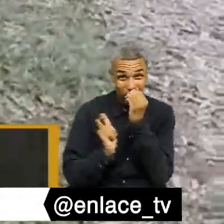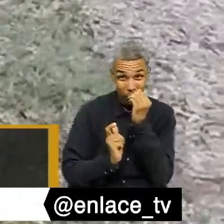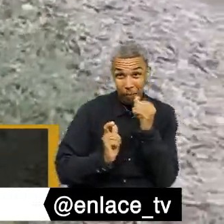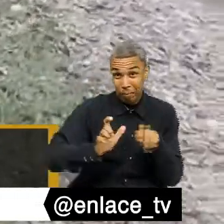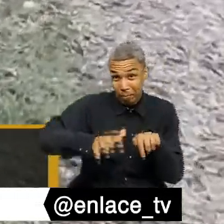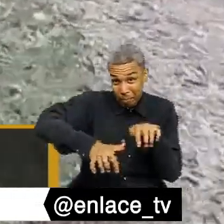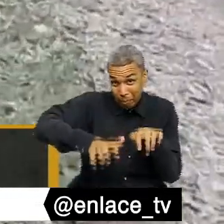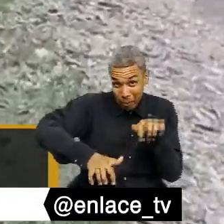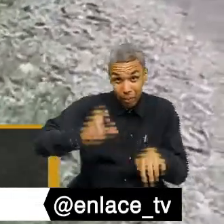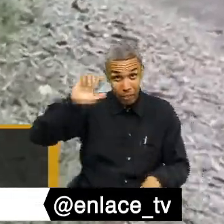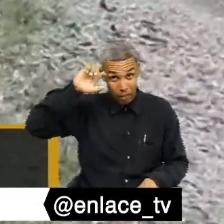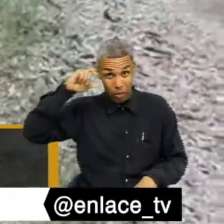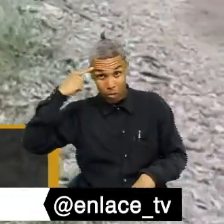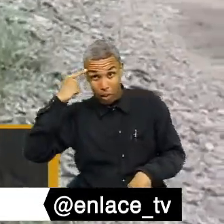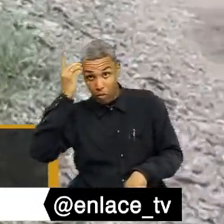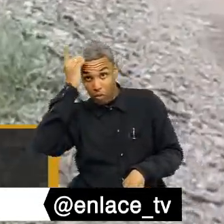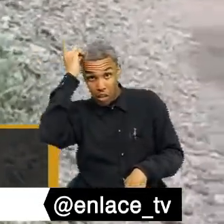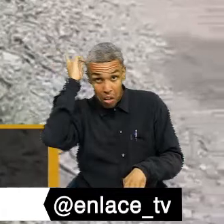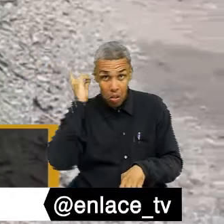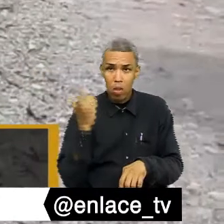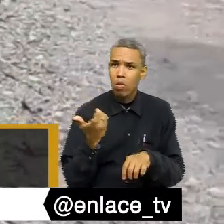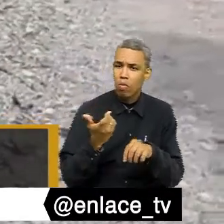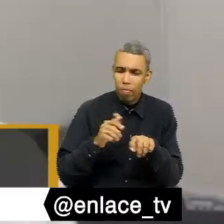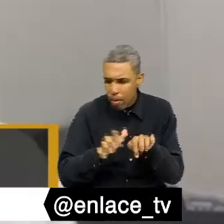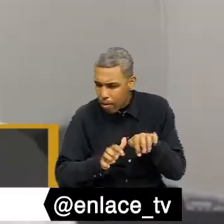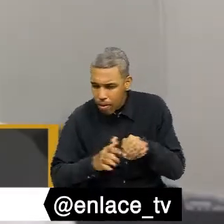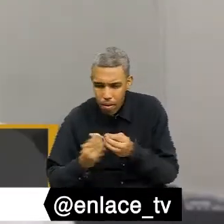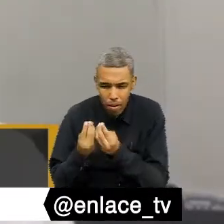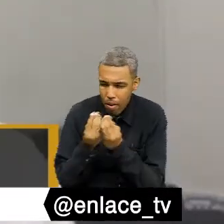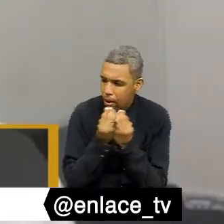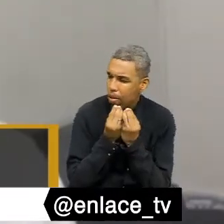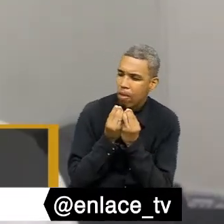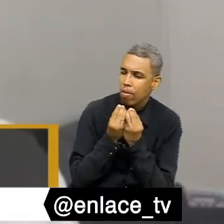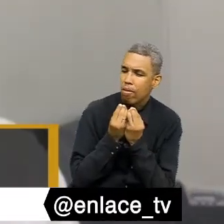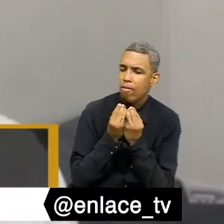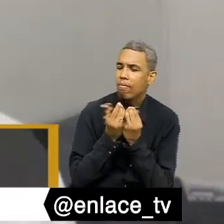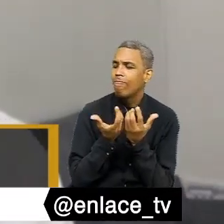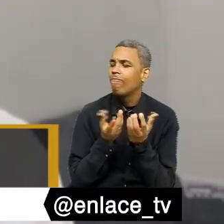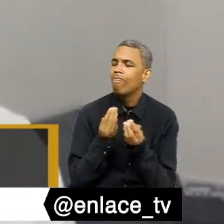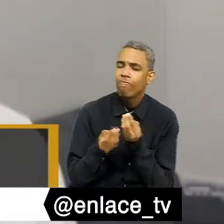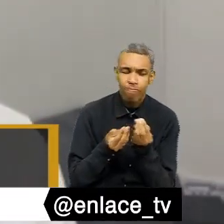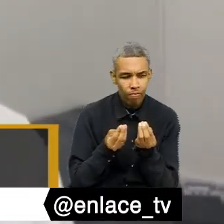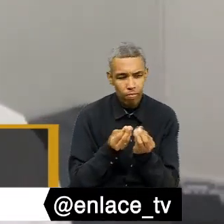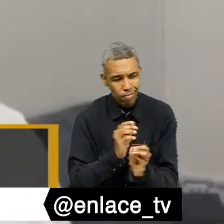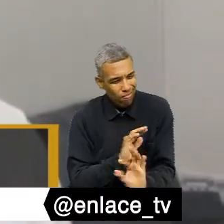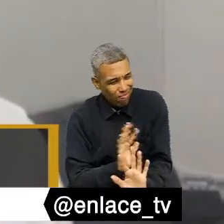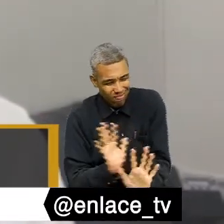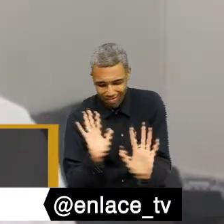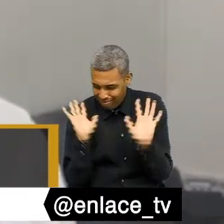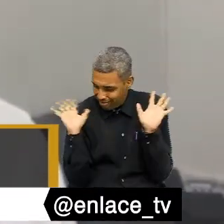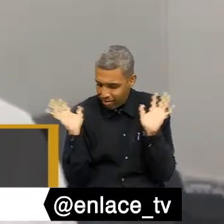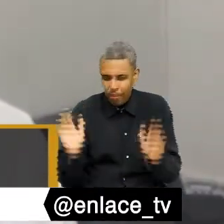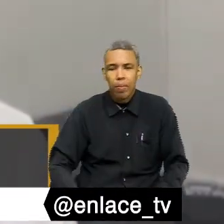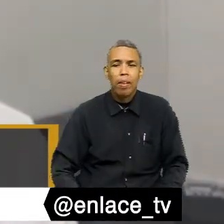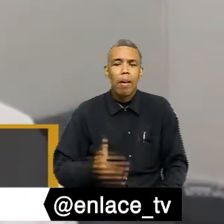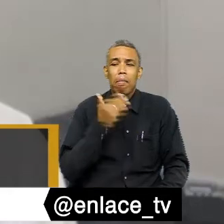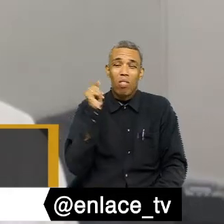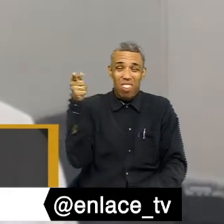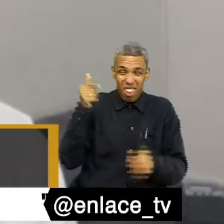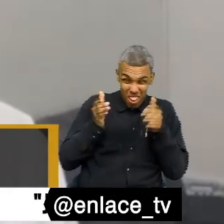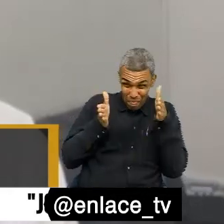Maya Luyoque, y el alcalde municipal, doctor Darío Echeverry, se decreta de manera inmediata, indefinida, el cierre de